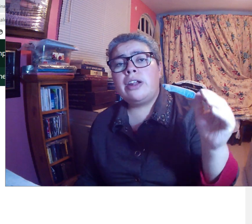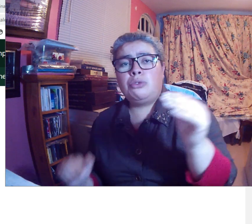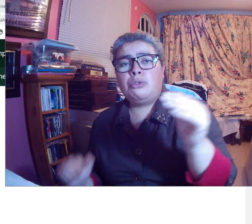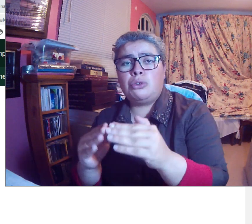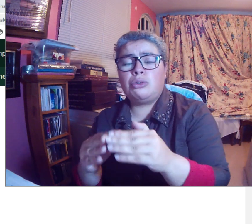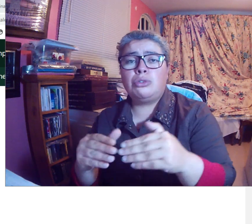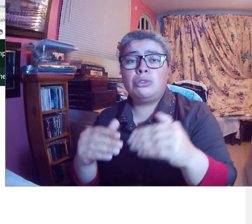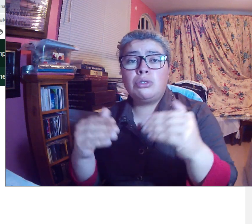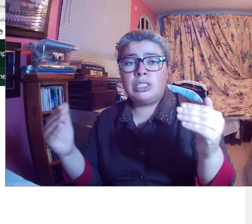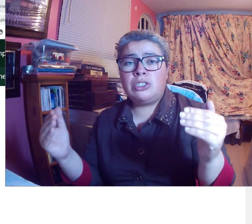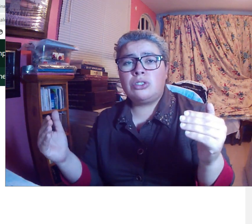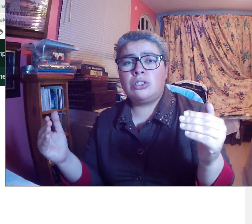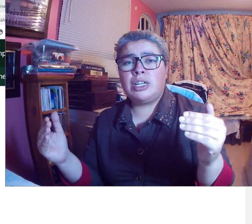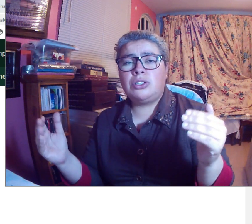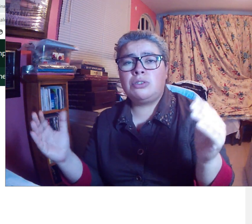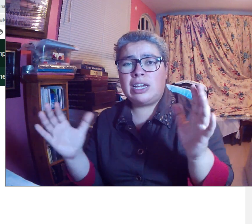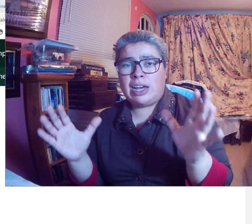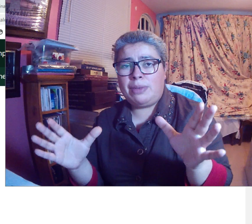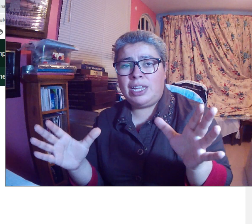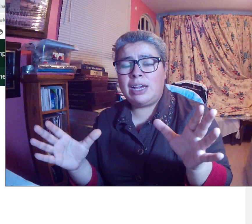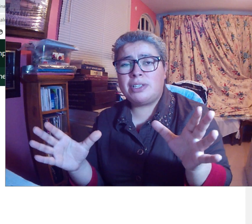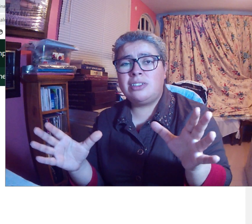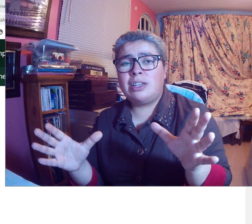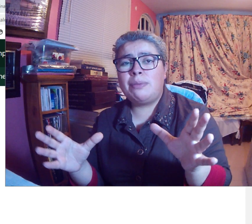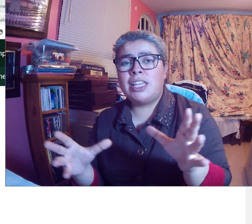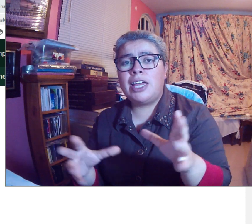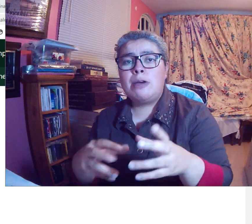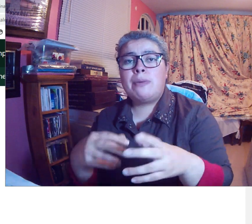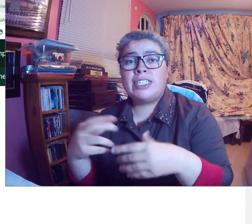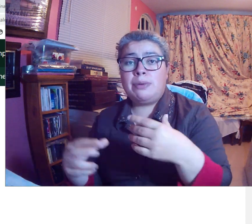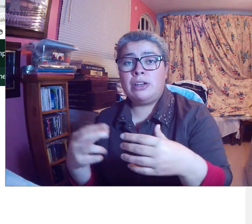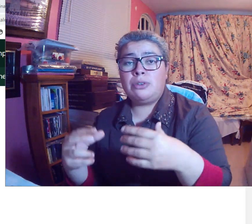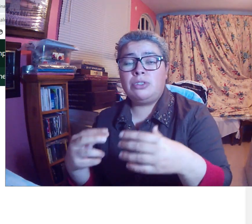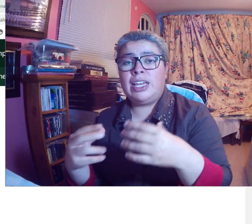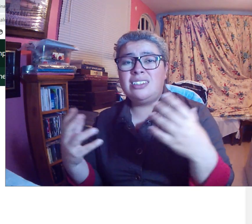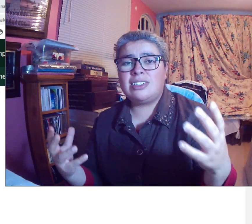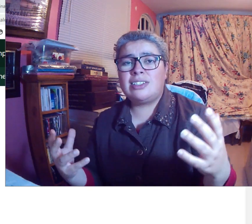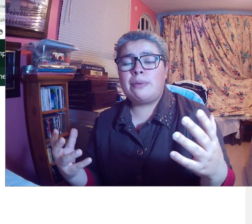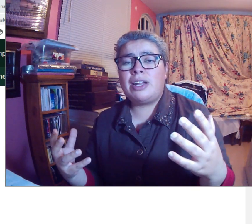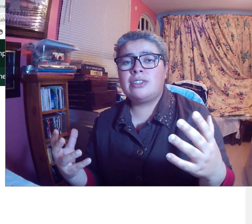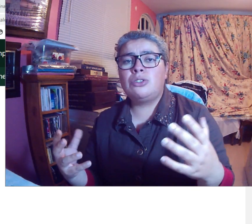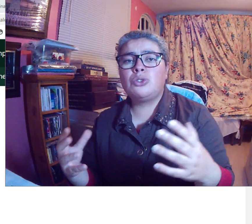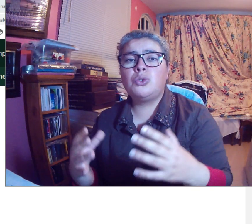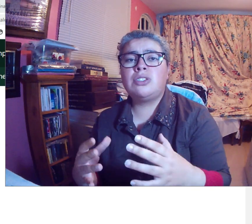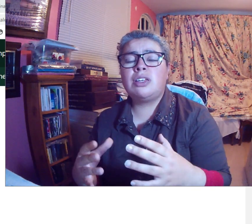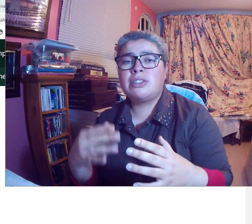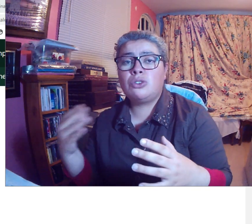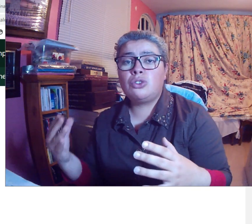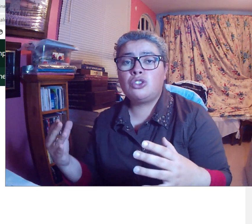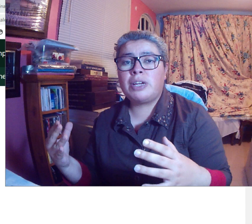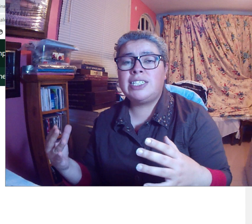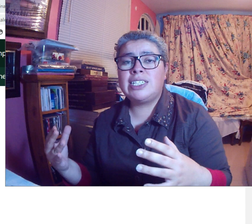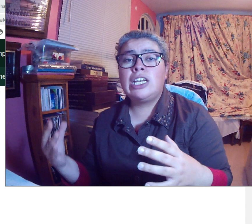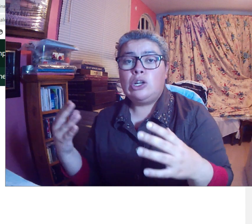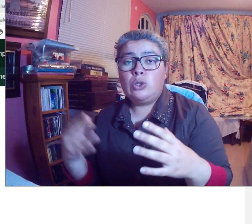una reunión con todos los ministros de Educación de América, precisamente, para saber qué contingencias estaban haciendo sus sistemas en